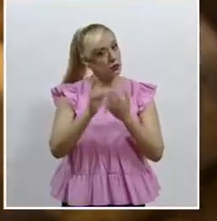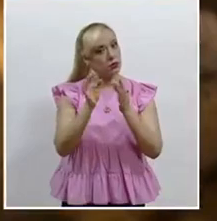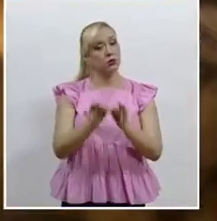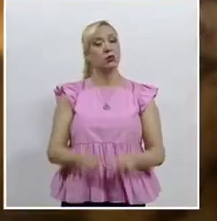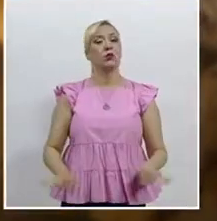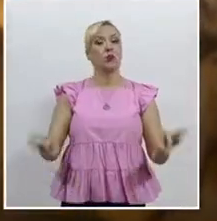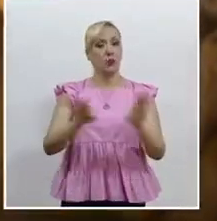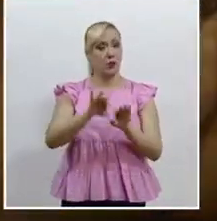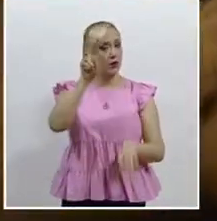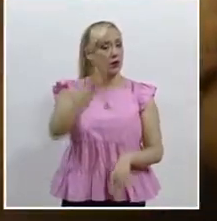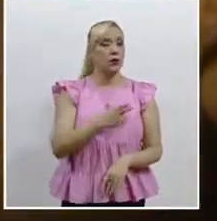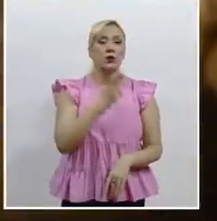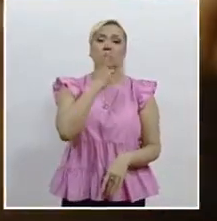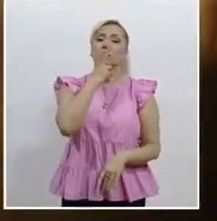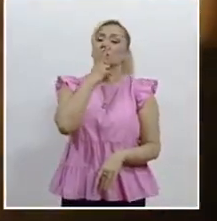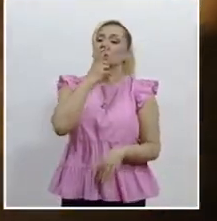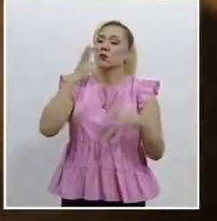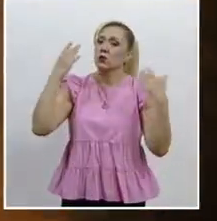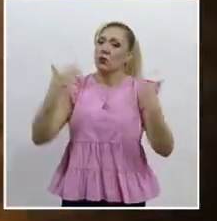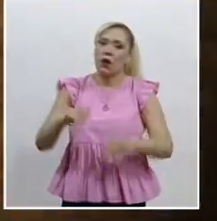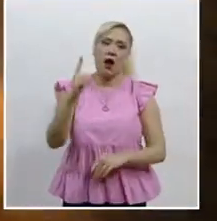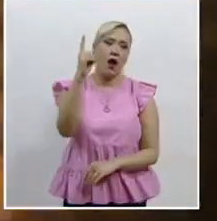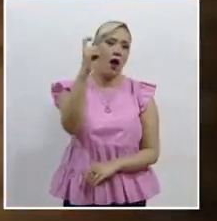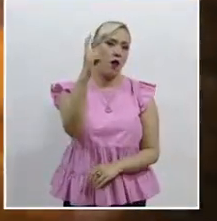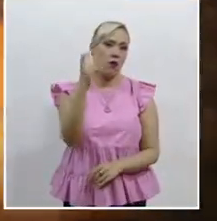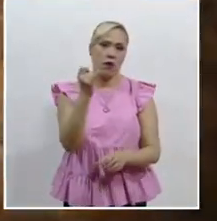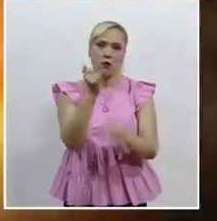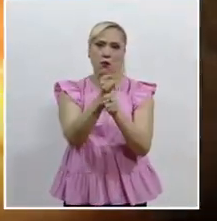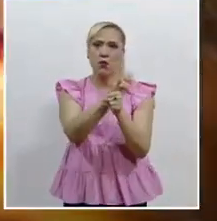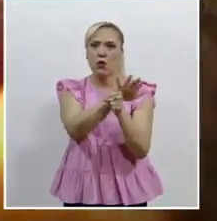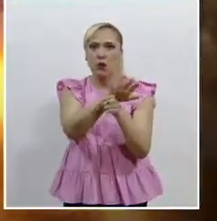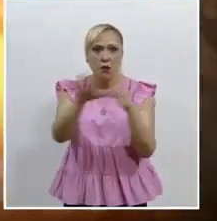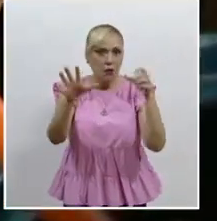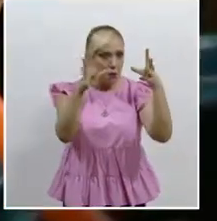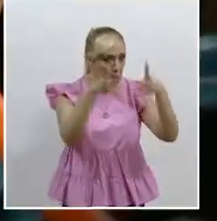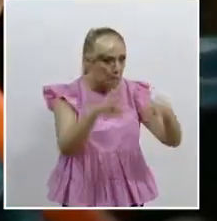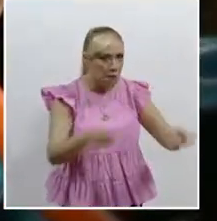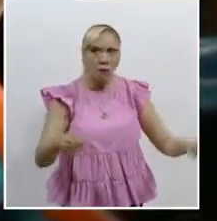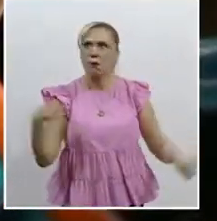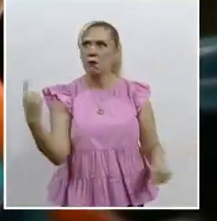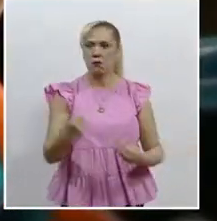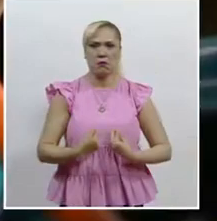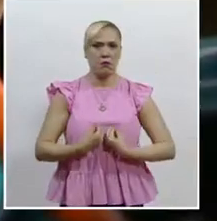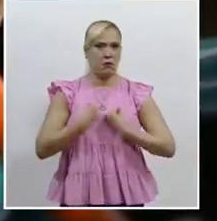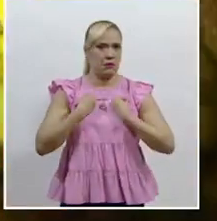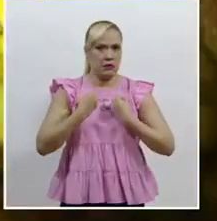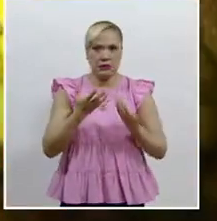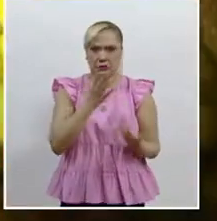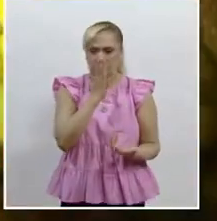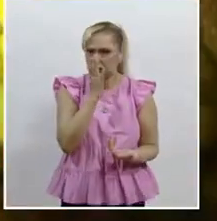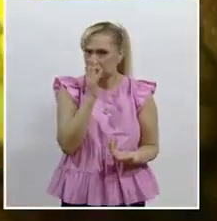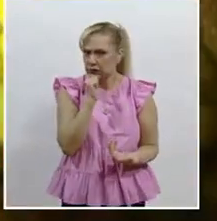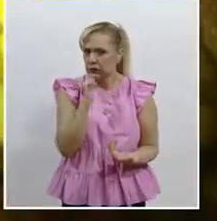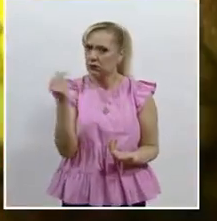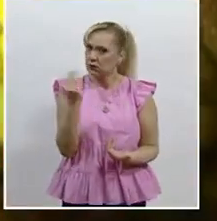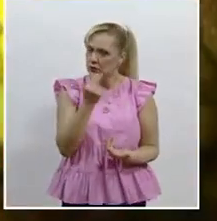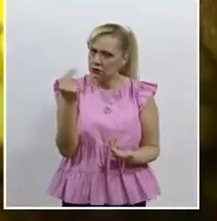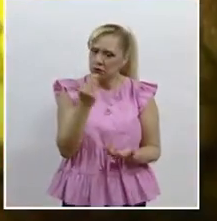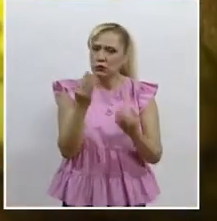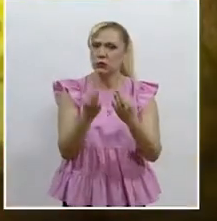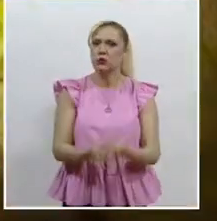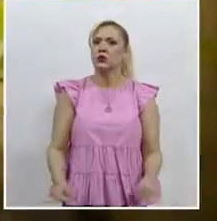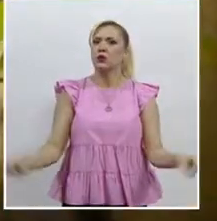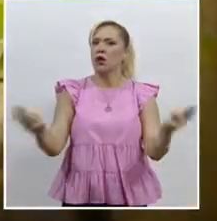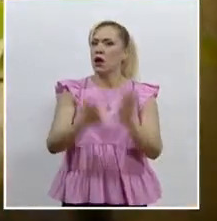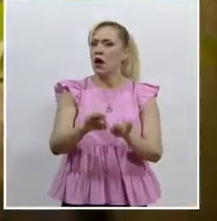segunda generación que es indispensable para que las personas vivan dignamente y es una condición previa para la realización de otros derechos, pues el agua